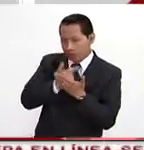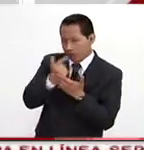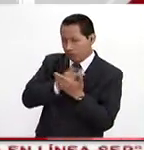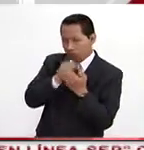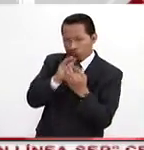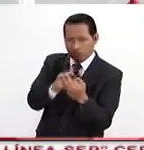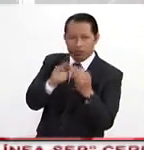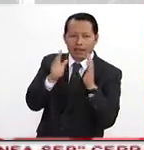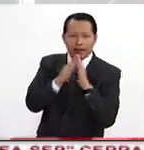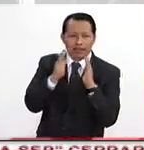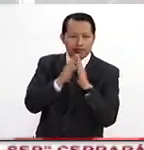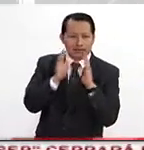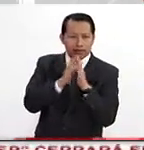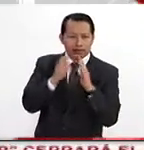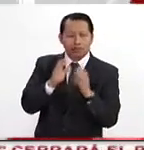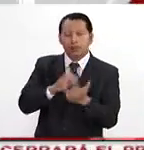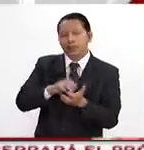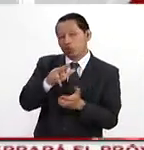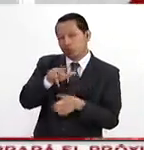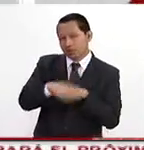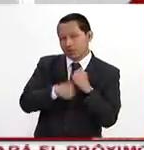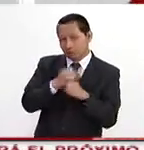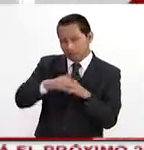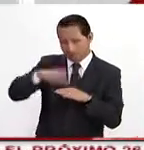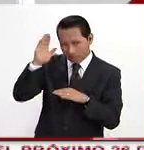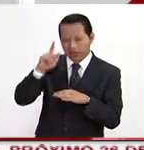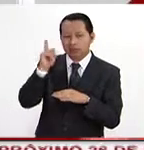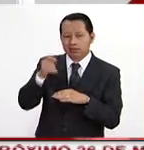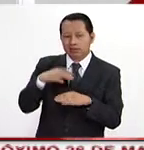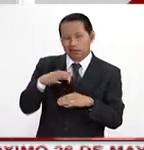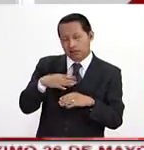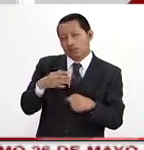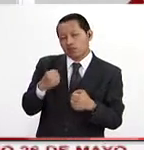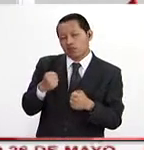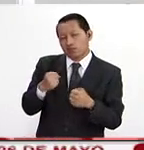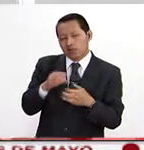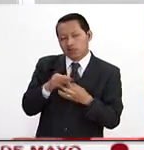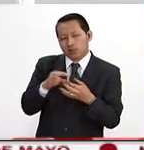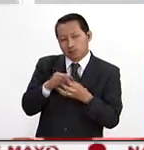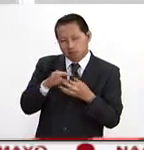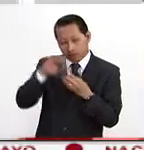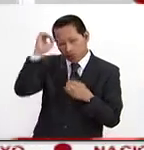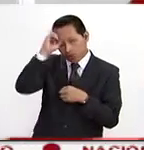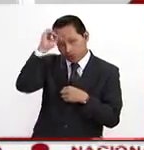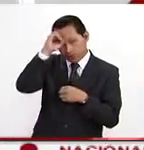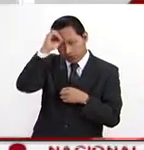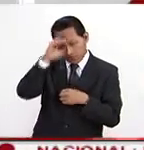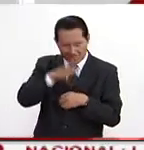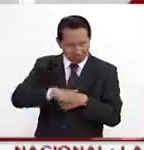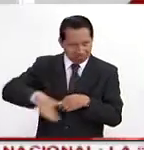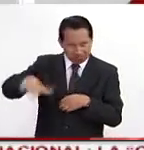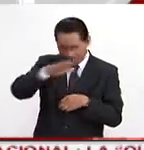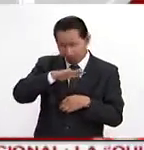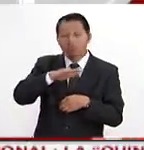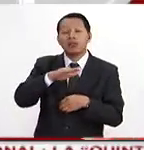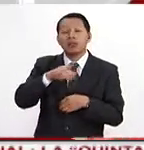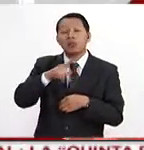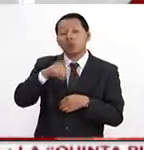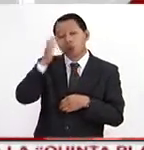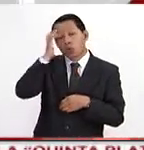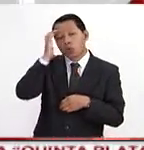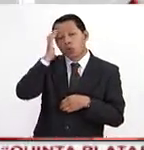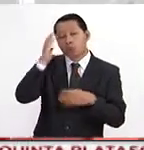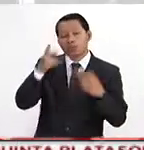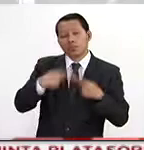cara en vivienda en mayores de 18 años lo más representativo que pueda haber en la opinión pública conoce usted